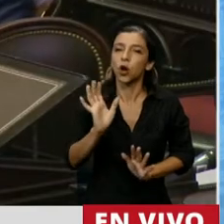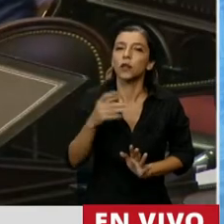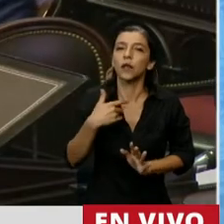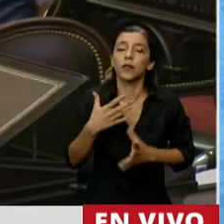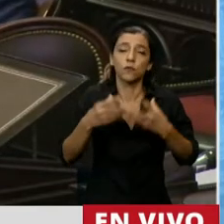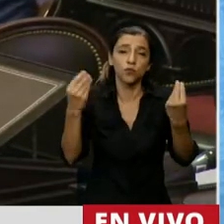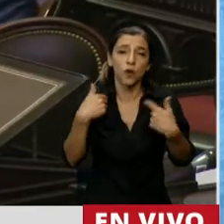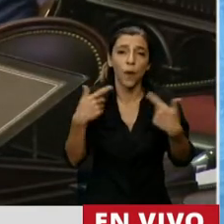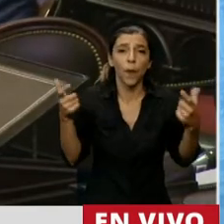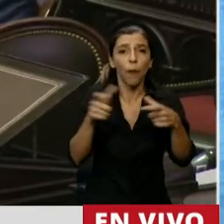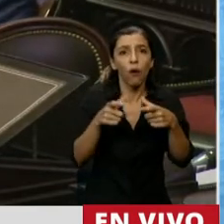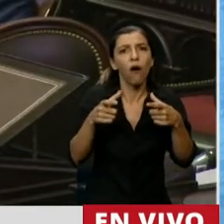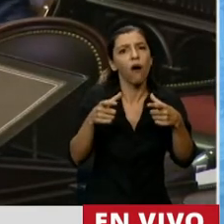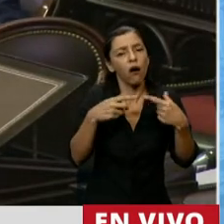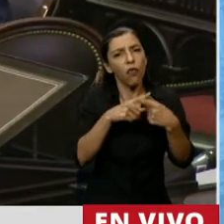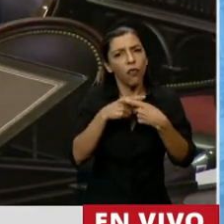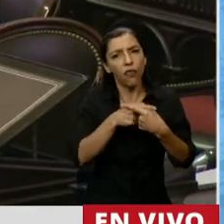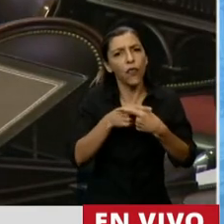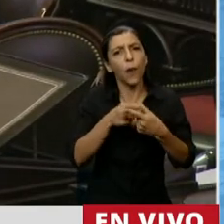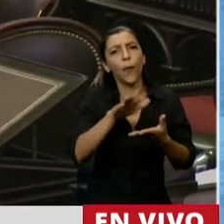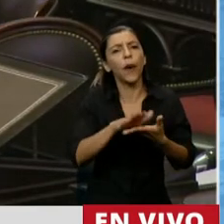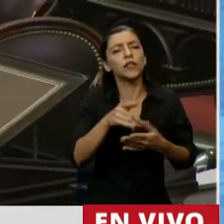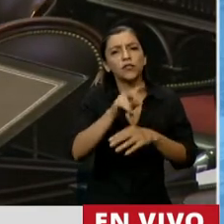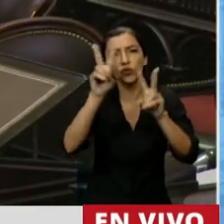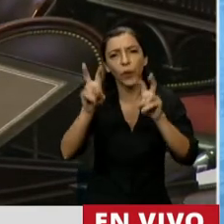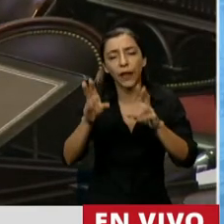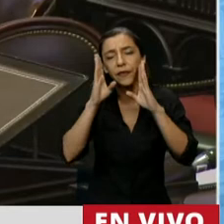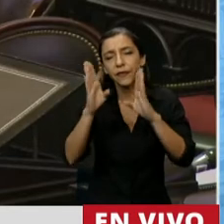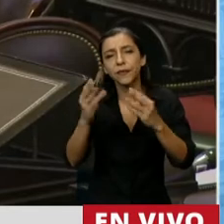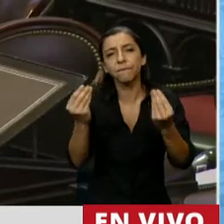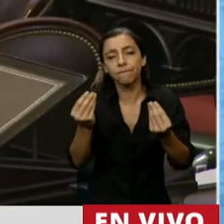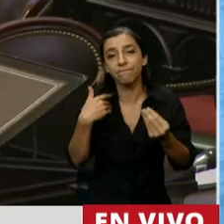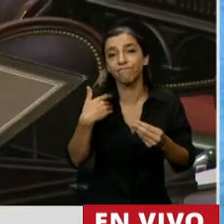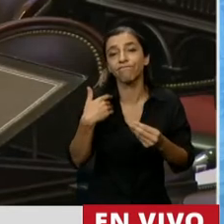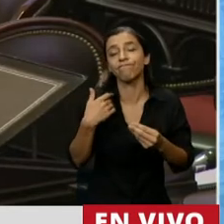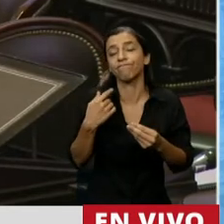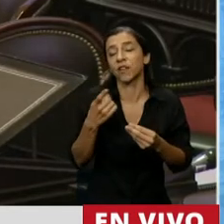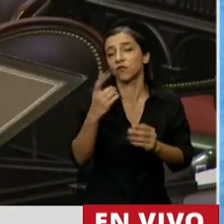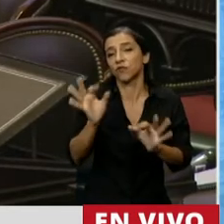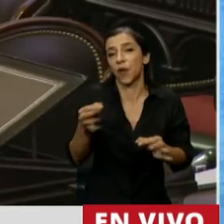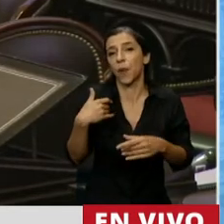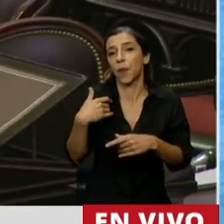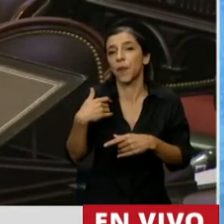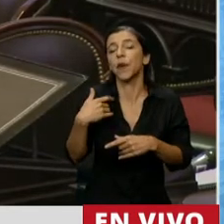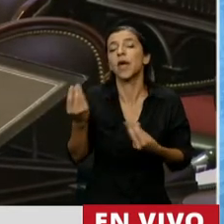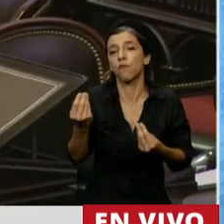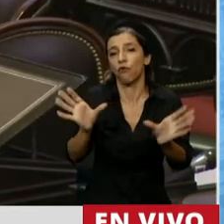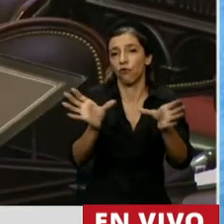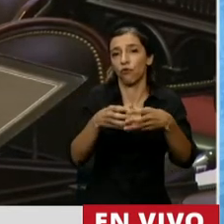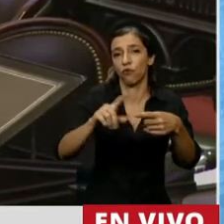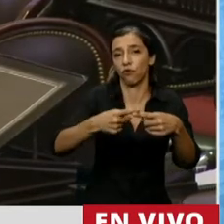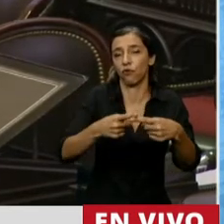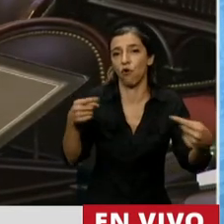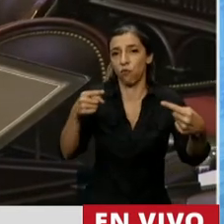ese debate y que tiene que ver con el reclamo que hemos tenido esencialmente desde la oposición